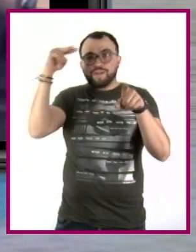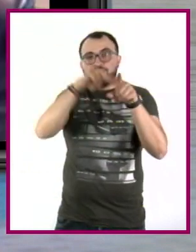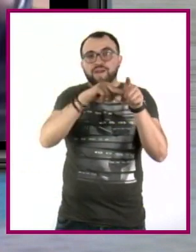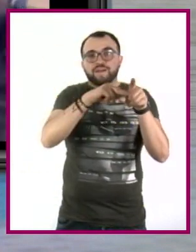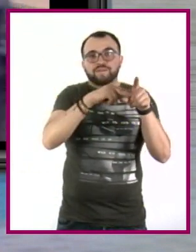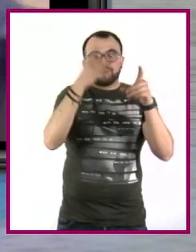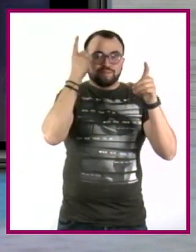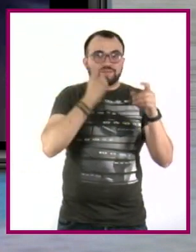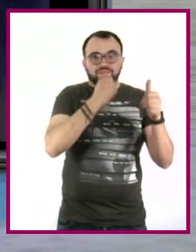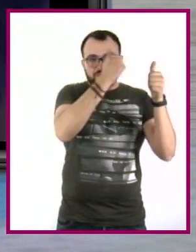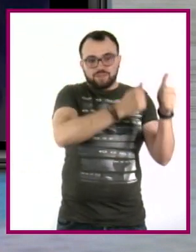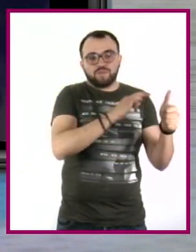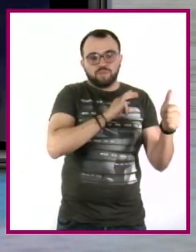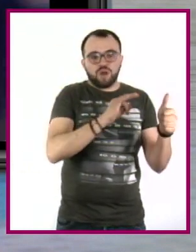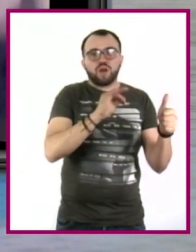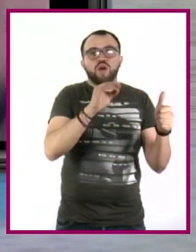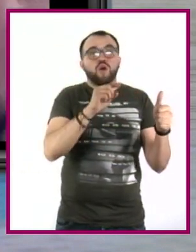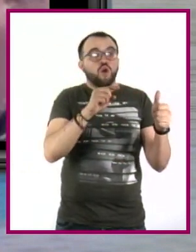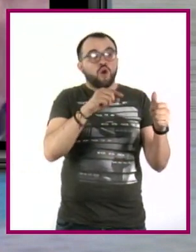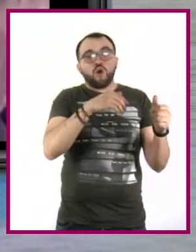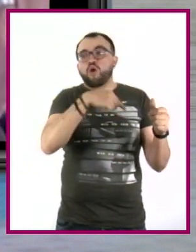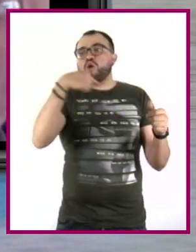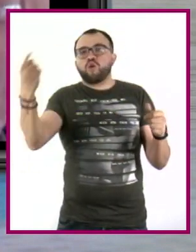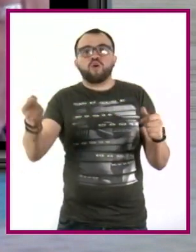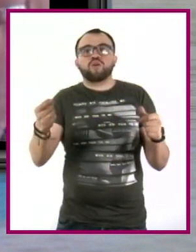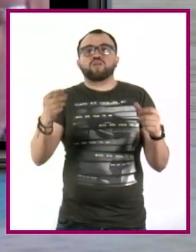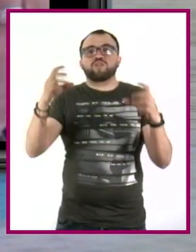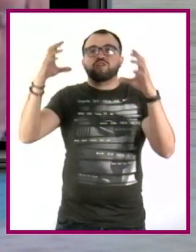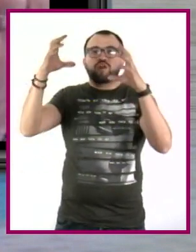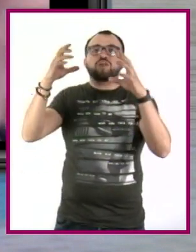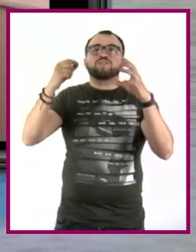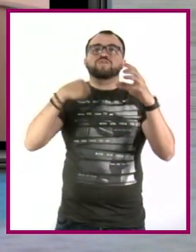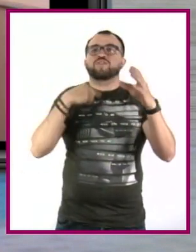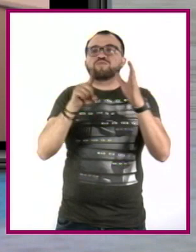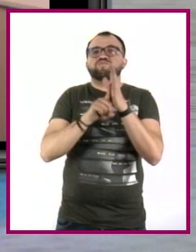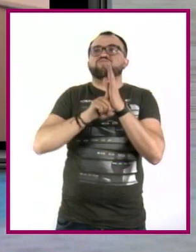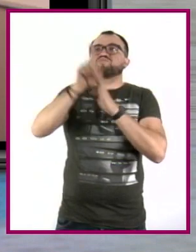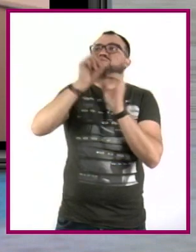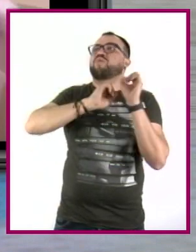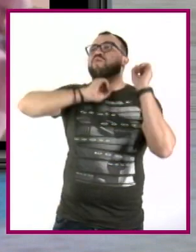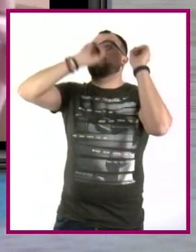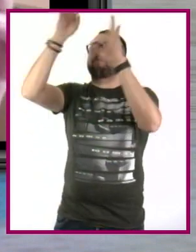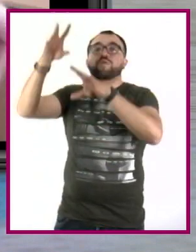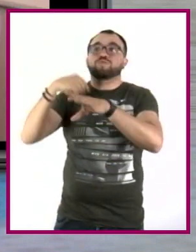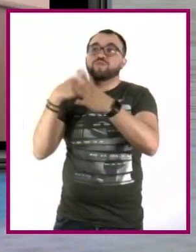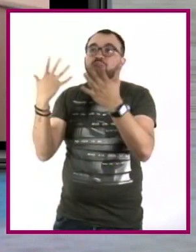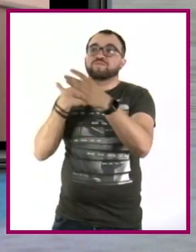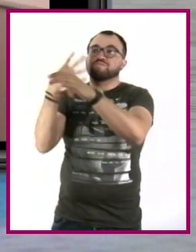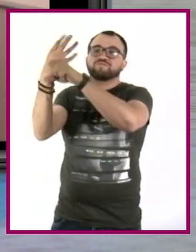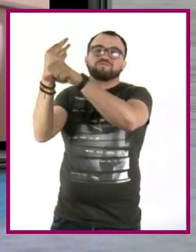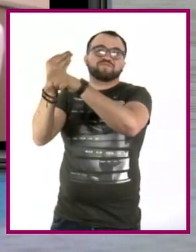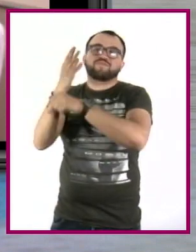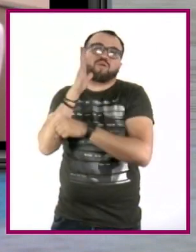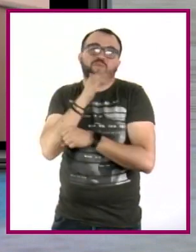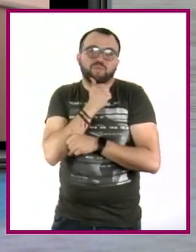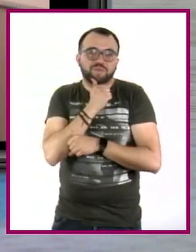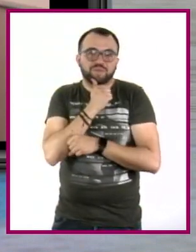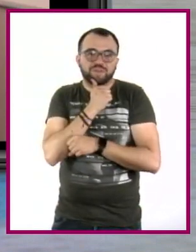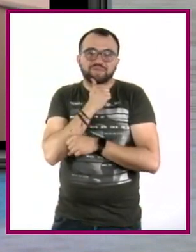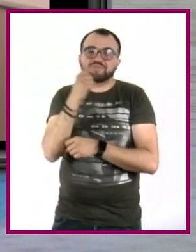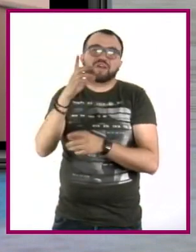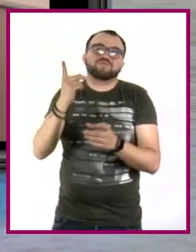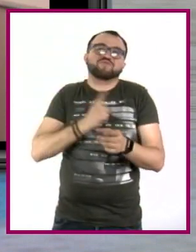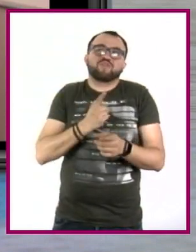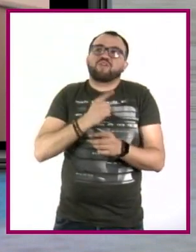Los otros satélites uno los lanza y ya no los puede uno reparar, ¿sí? Entonces, la ventaja de que